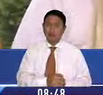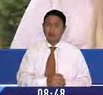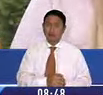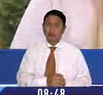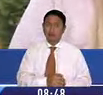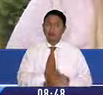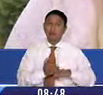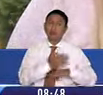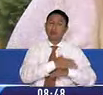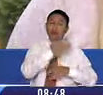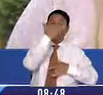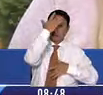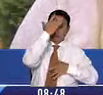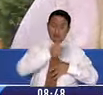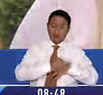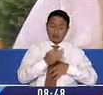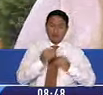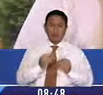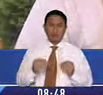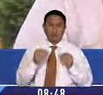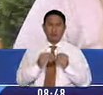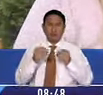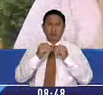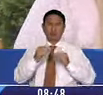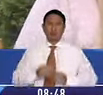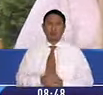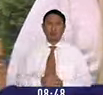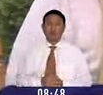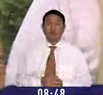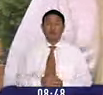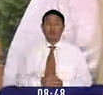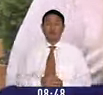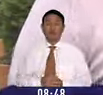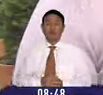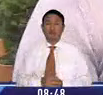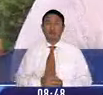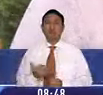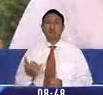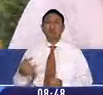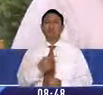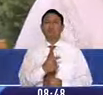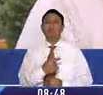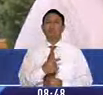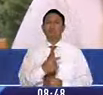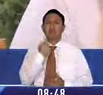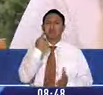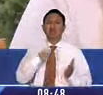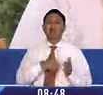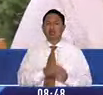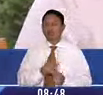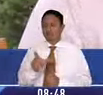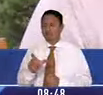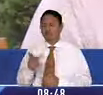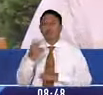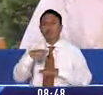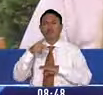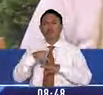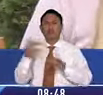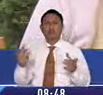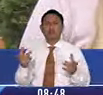desde pandemia, pero ha venido creciendo e incrementando. En este caso, ¿qué les permitirá a las mujeres tener una opción